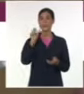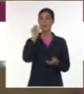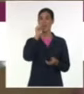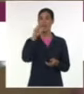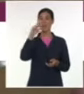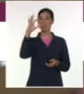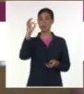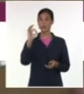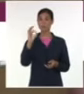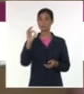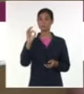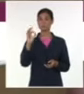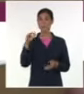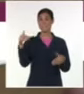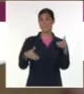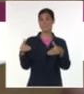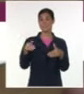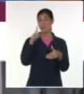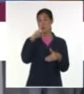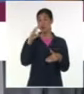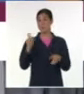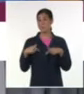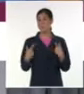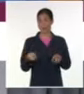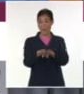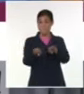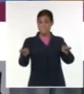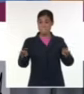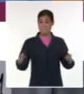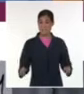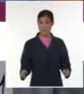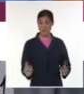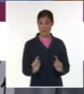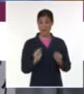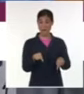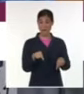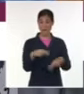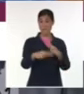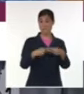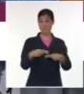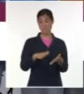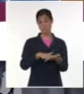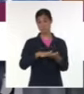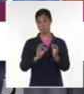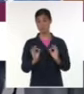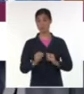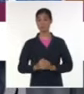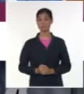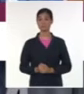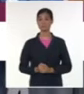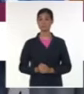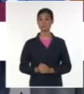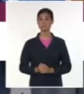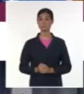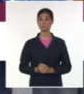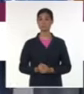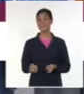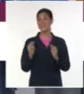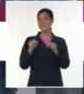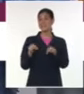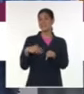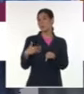mesa que le correspondía no se instaló. Los centros cerrarán a las 18 horas local, a menos que en ese momento